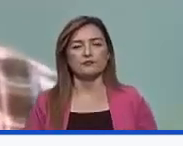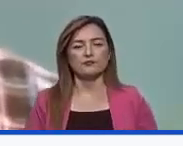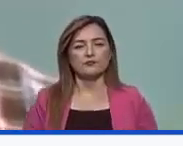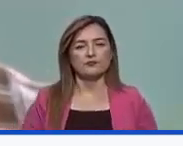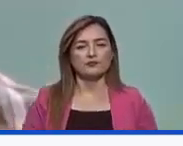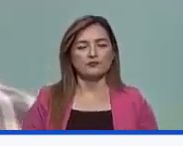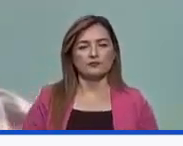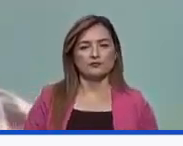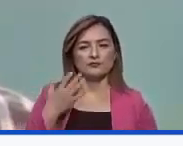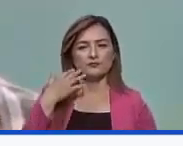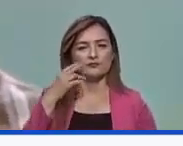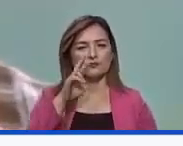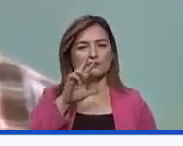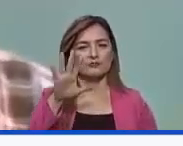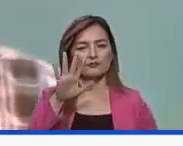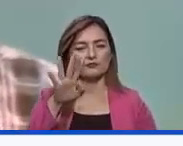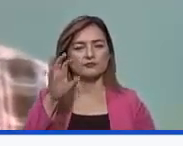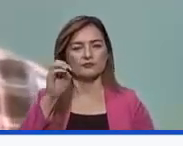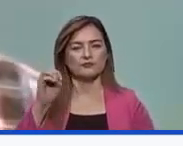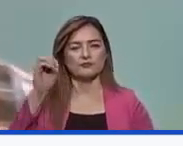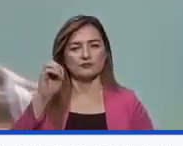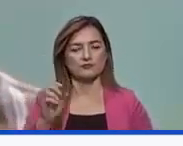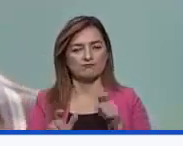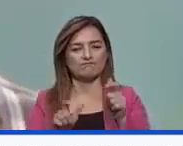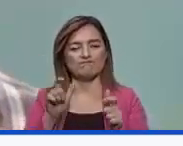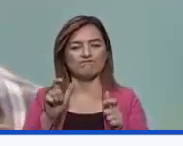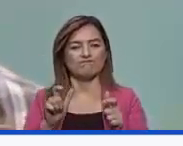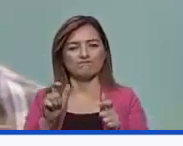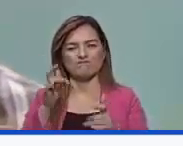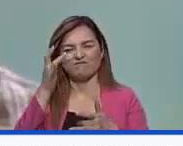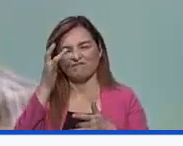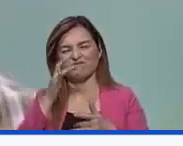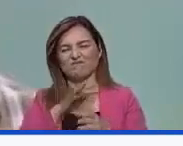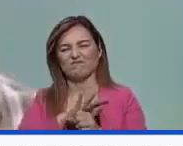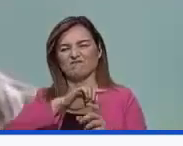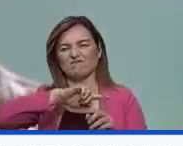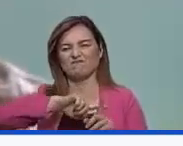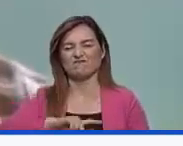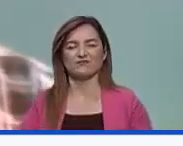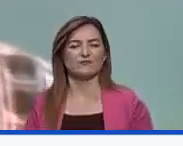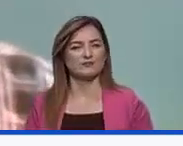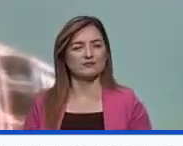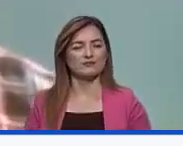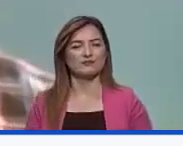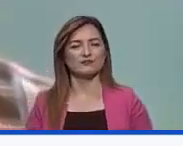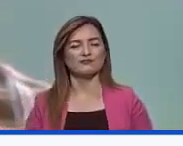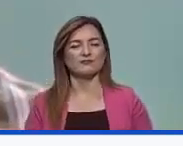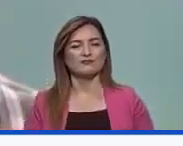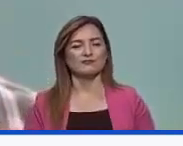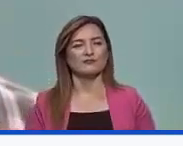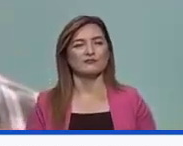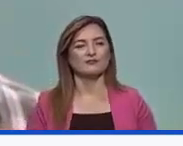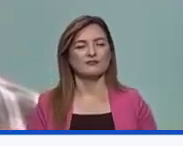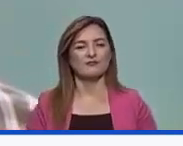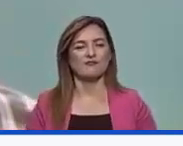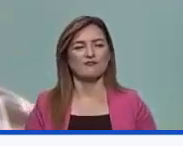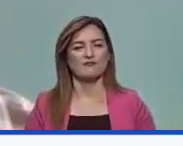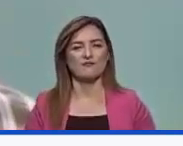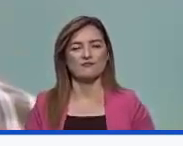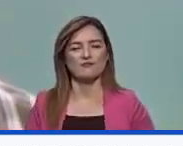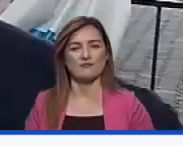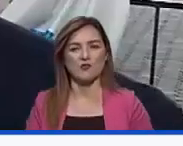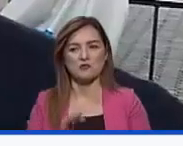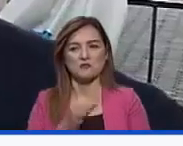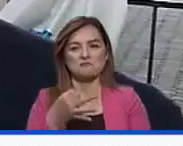aproximadamente el 35, el 40% de nuestro personal cayó con COVID, limitado bastante en poder cumplir